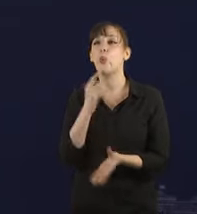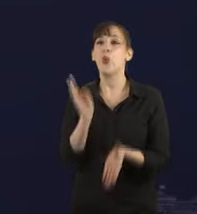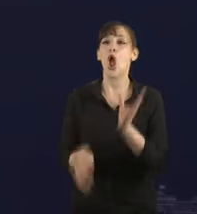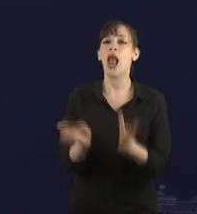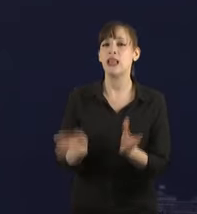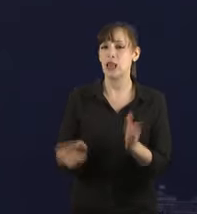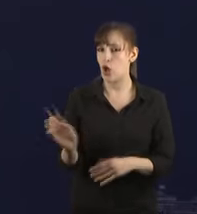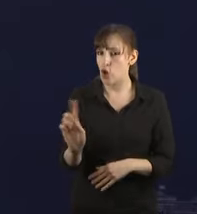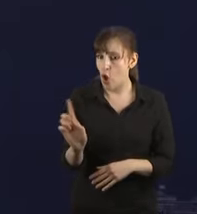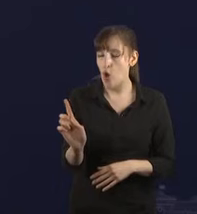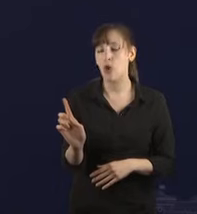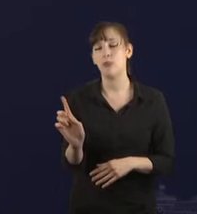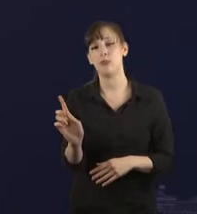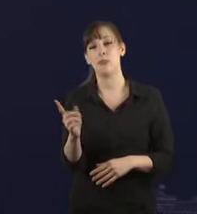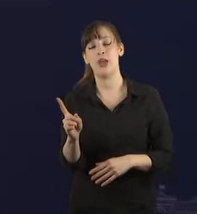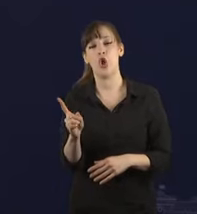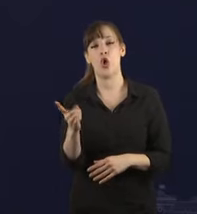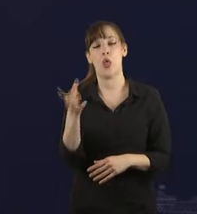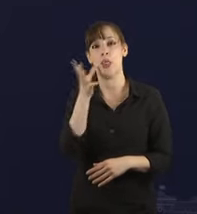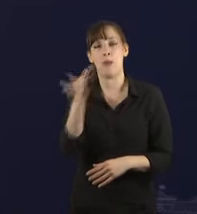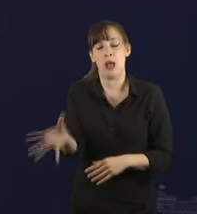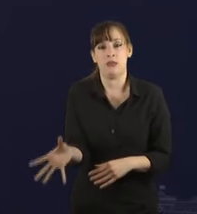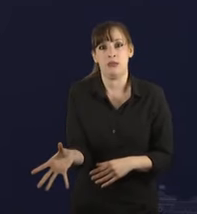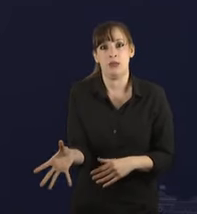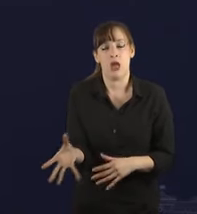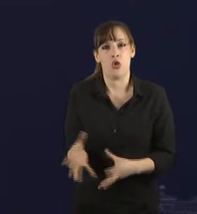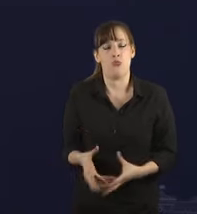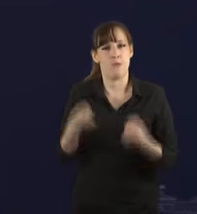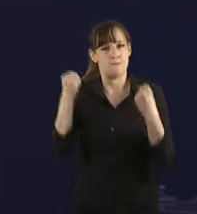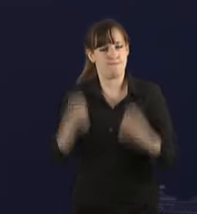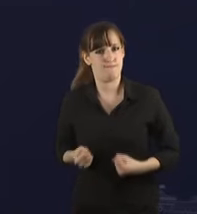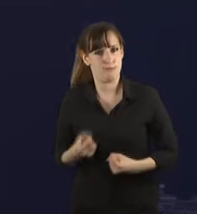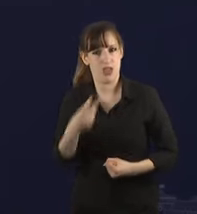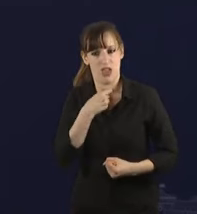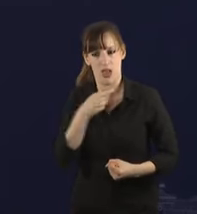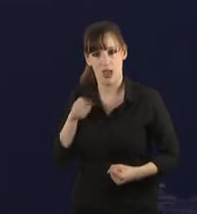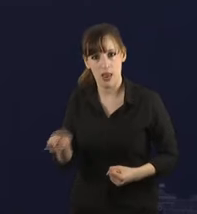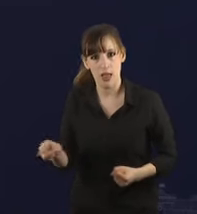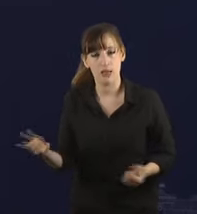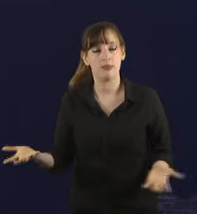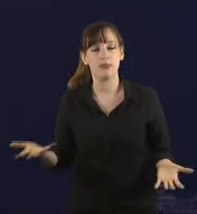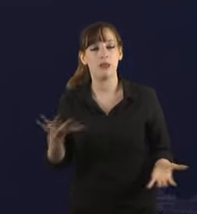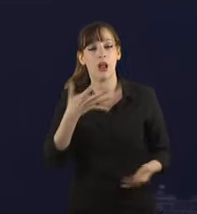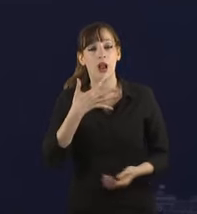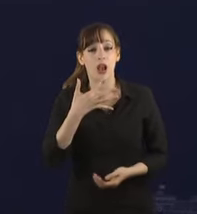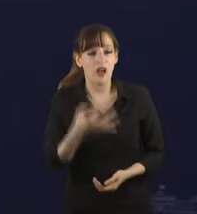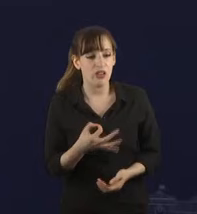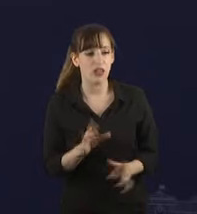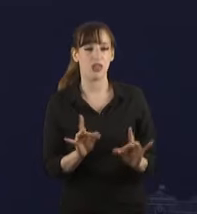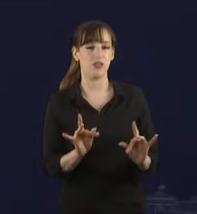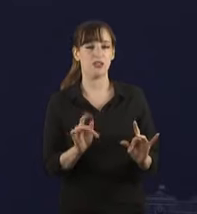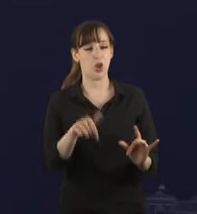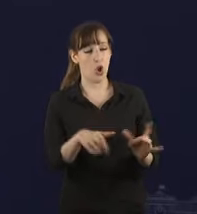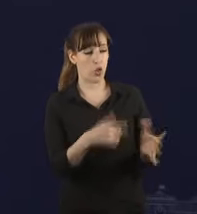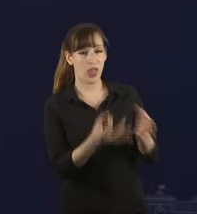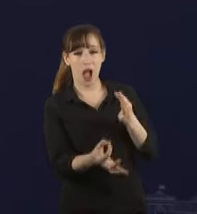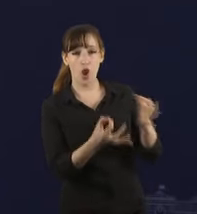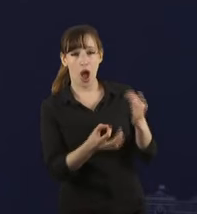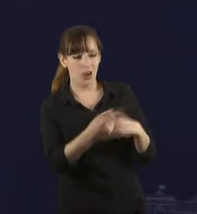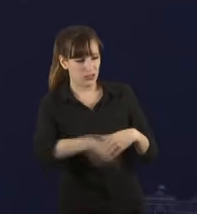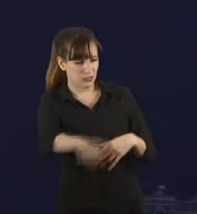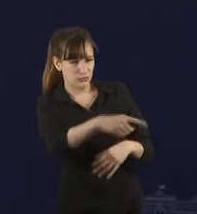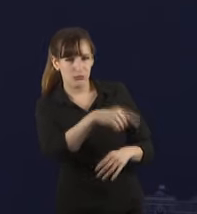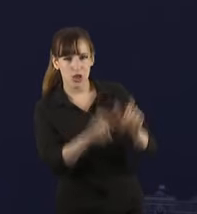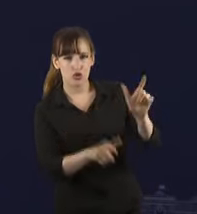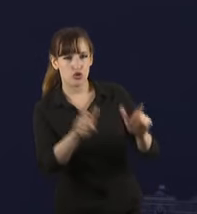sí extremadamente compulsiva eh la verdad es que es difícil creer que hoy se pueda dialogar con esta gente que